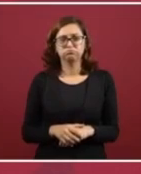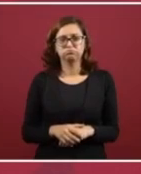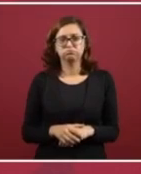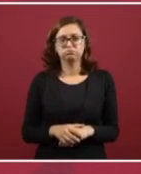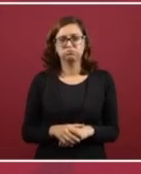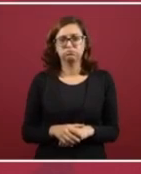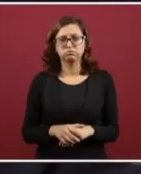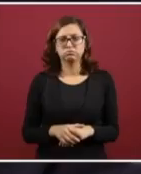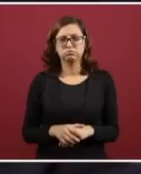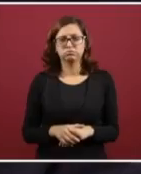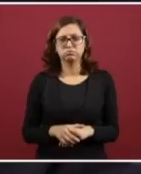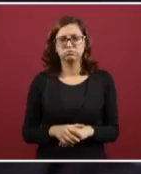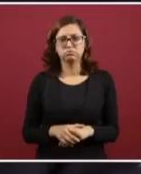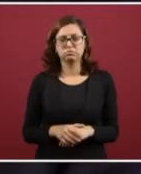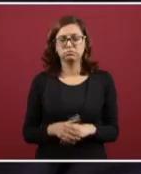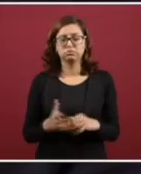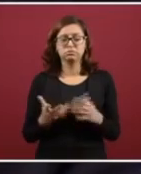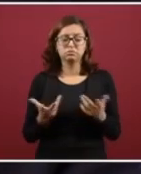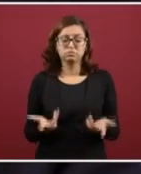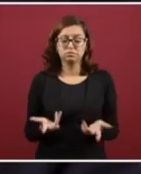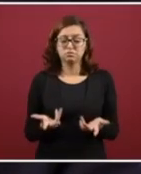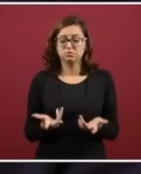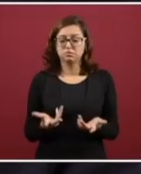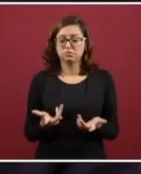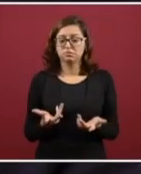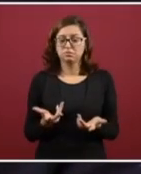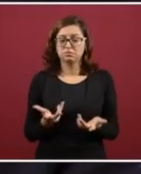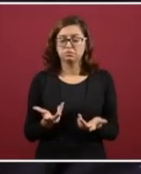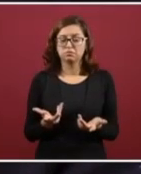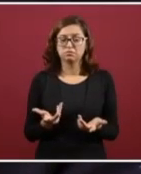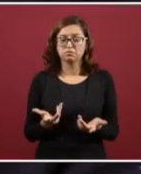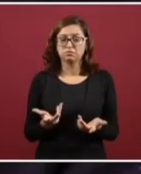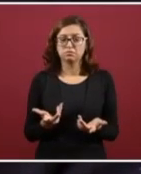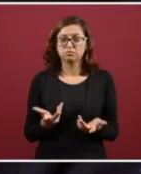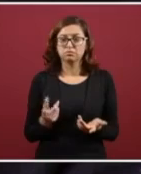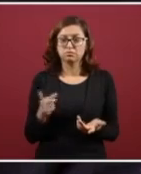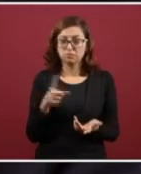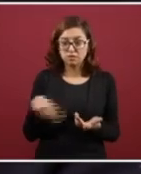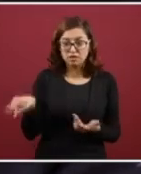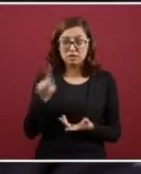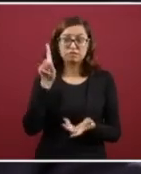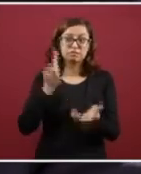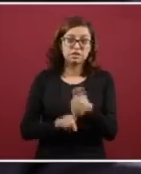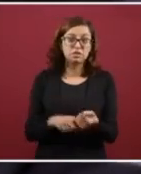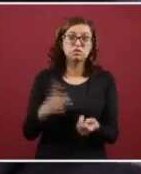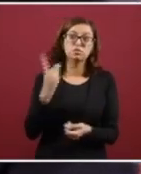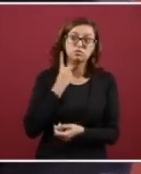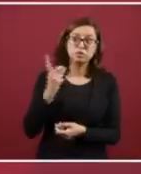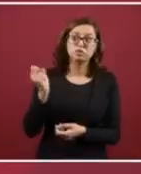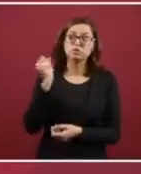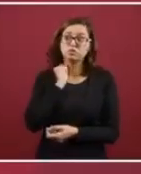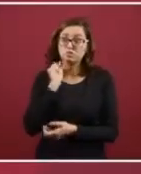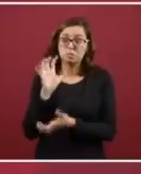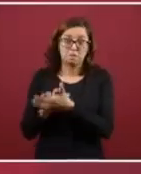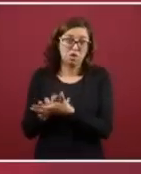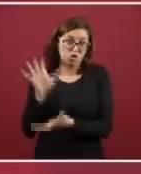posibilidad de contar con la mayoría de los legisladores,